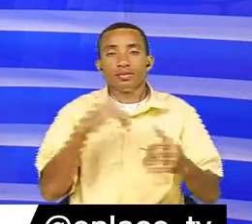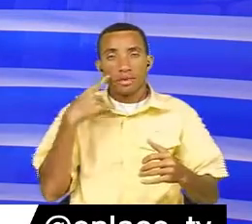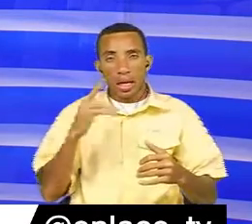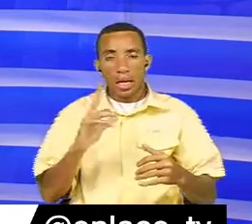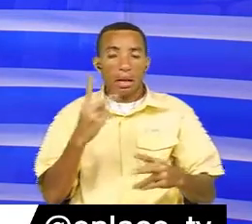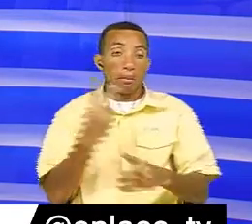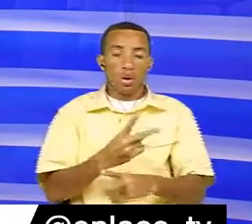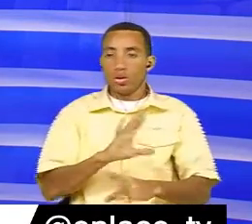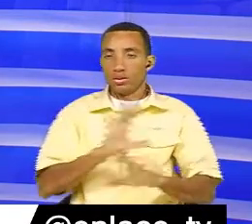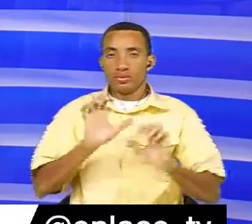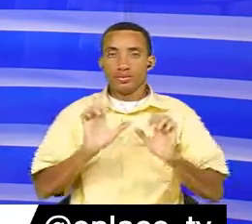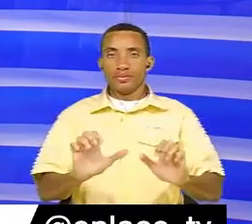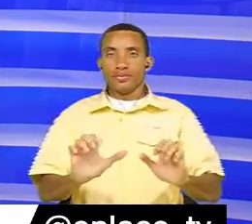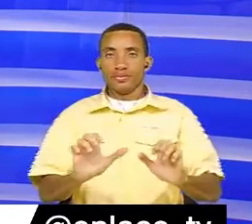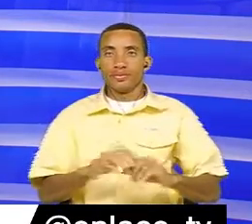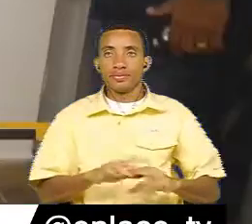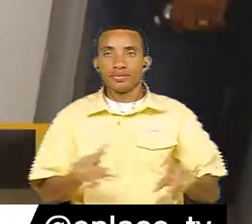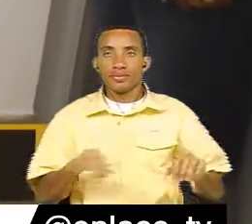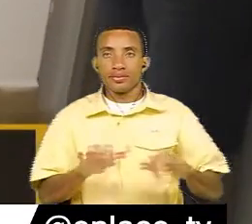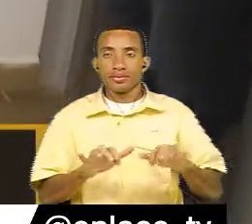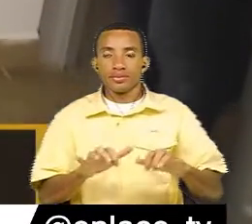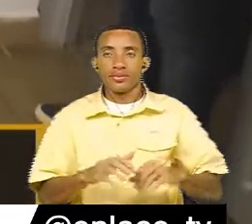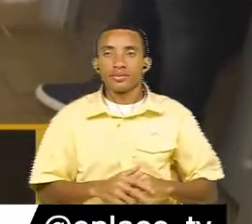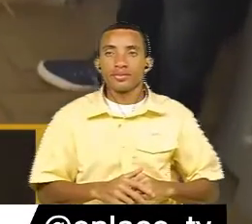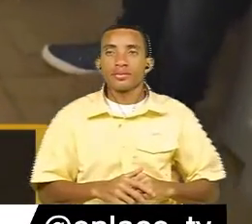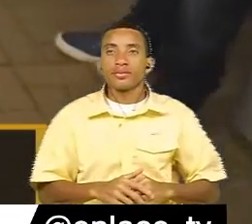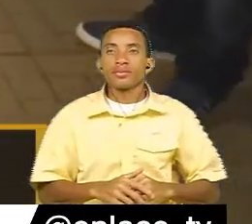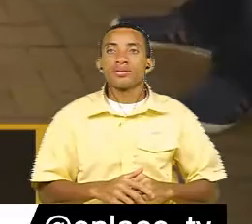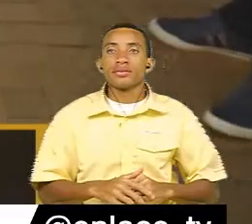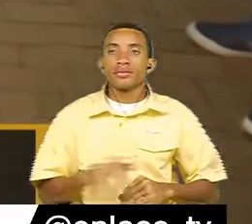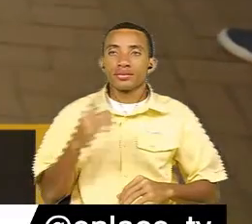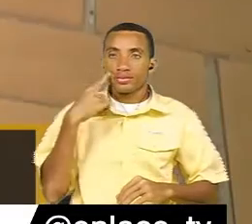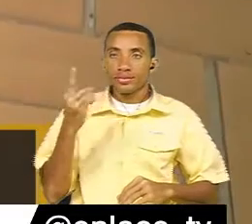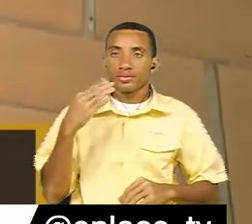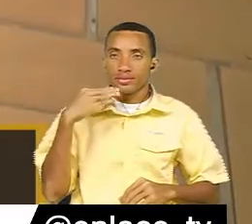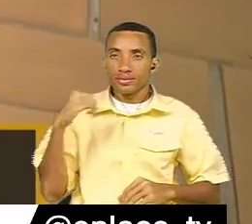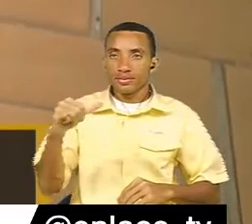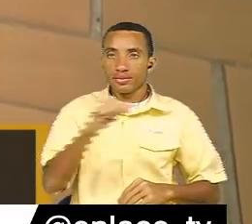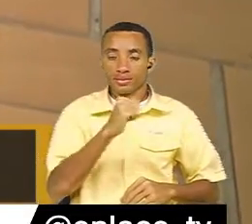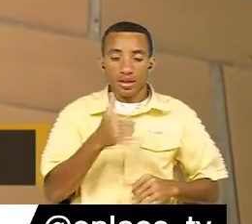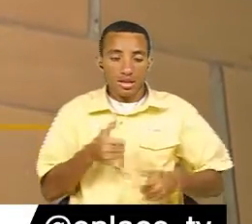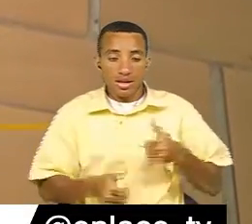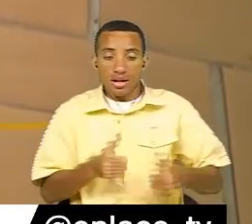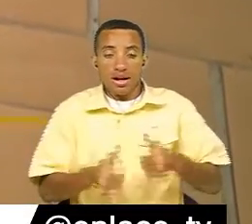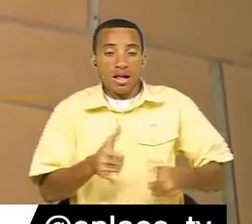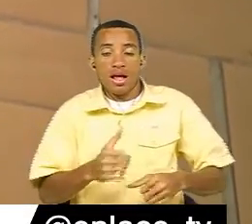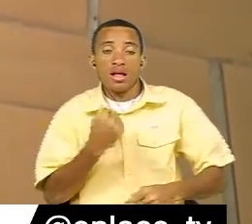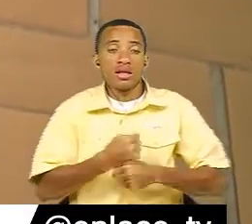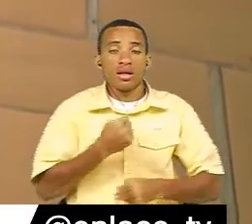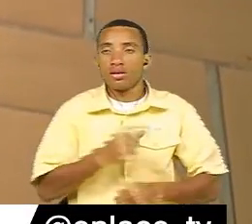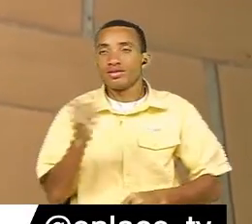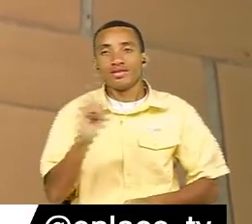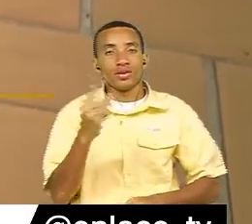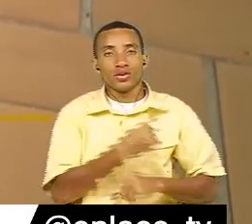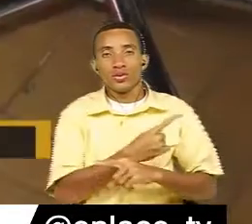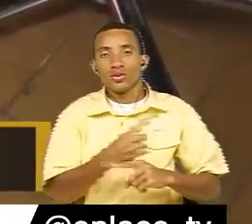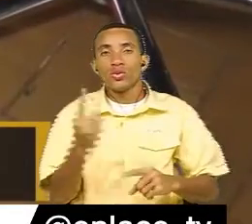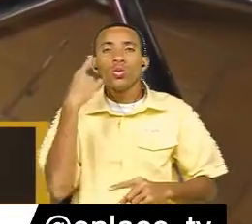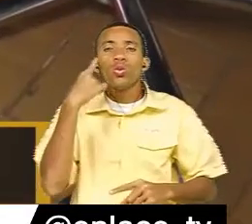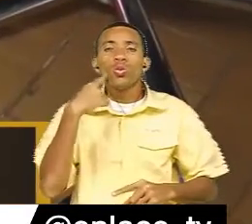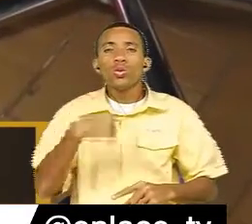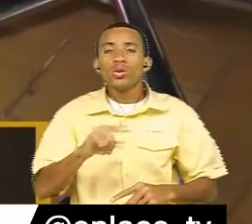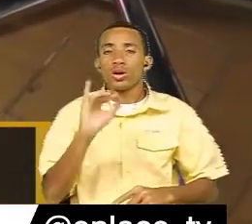estas oficinas. La tarea en la que han puesto a las mujeres de no ir con tacones una vez a la semana, en esta ocasión todos los